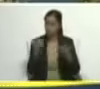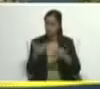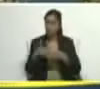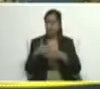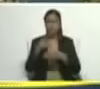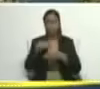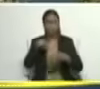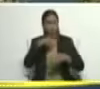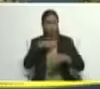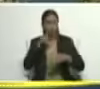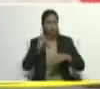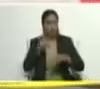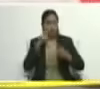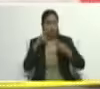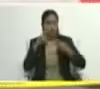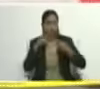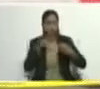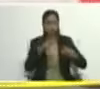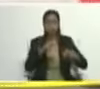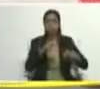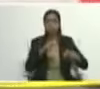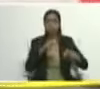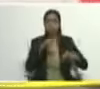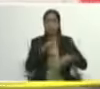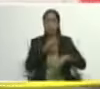estudiar el fenómeno